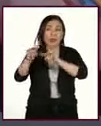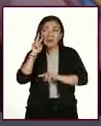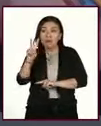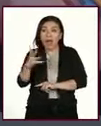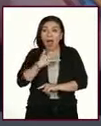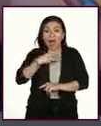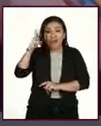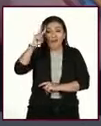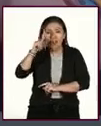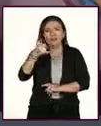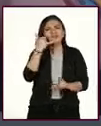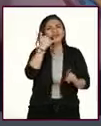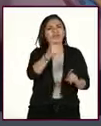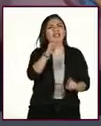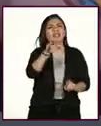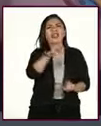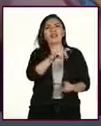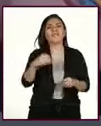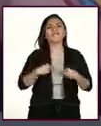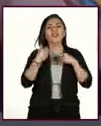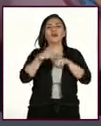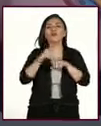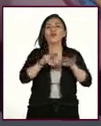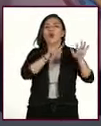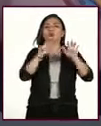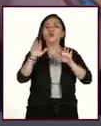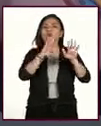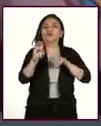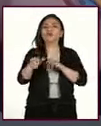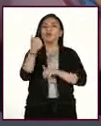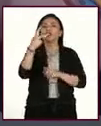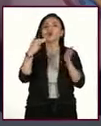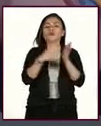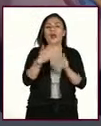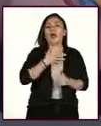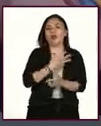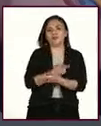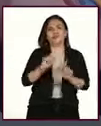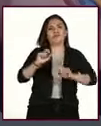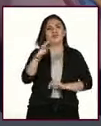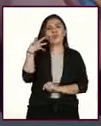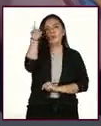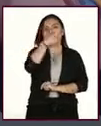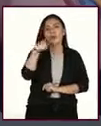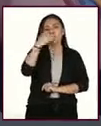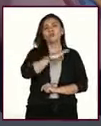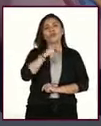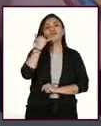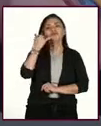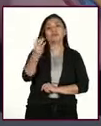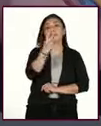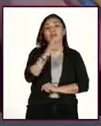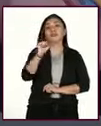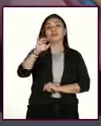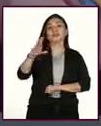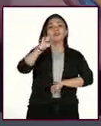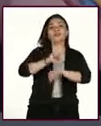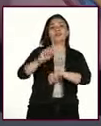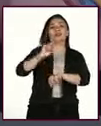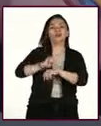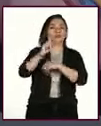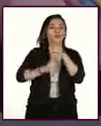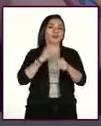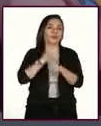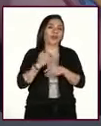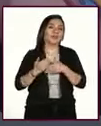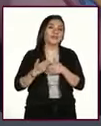cualquiera, llámela a la línea de la vida 800-911-2000, que está disponible las 24 horas, los 365